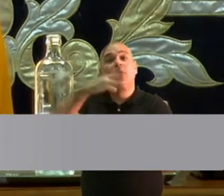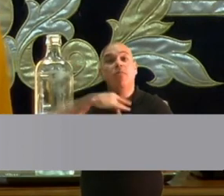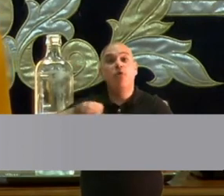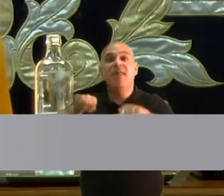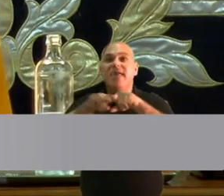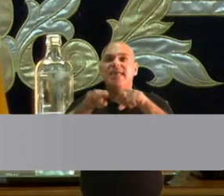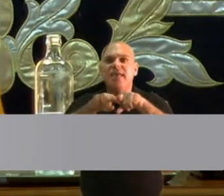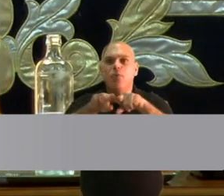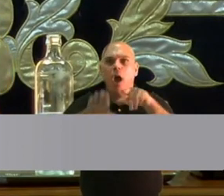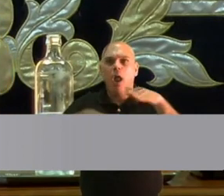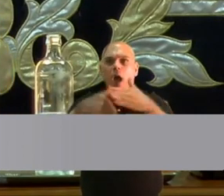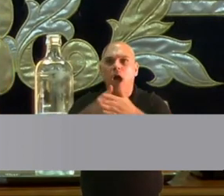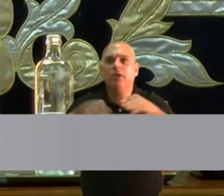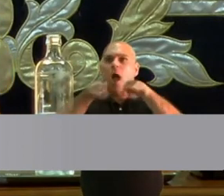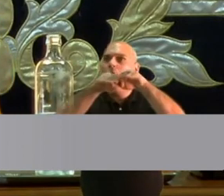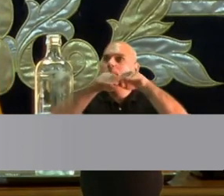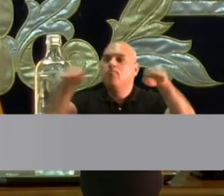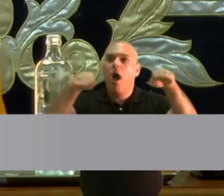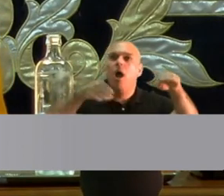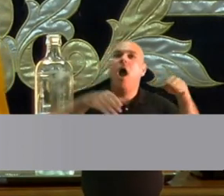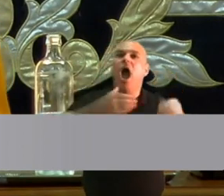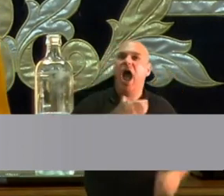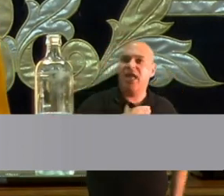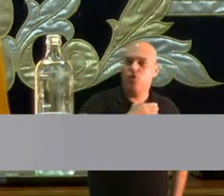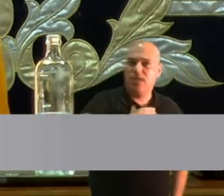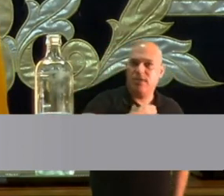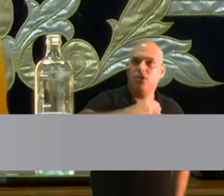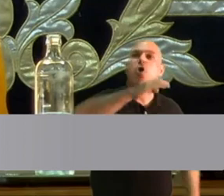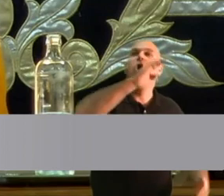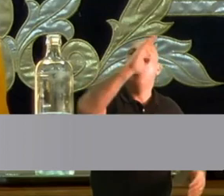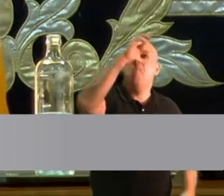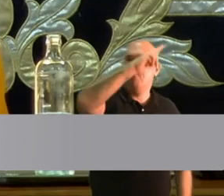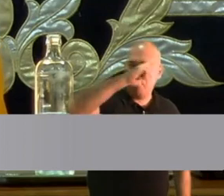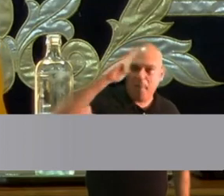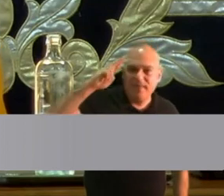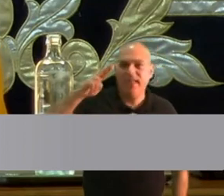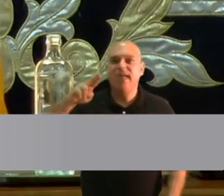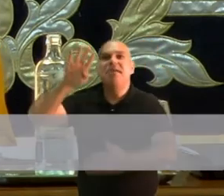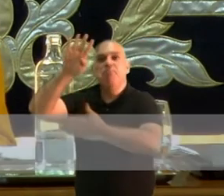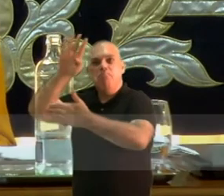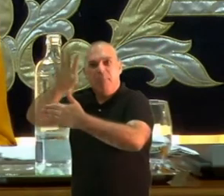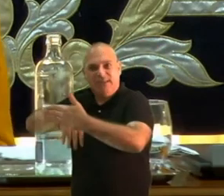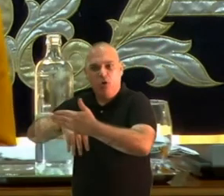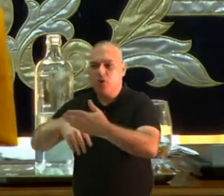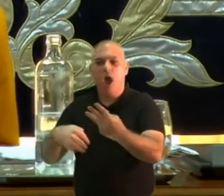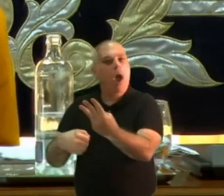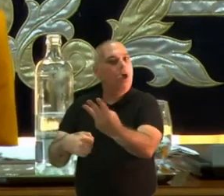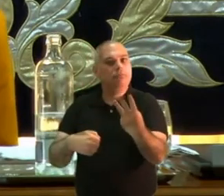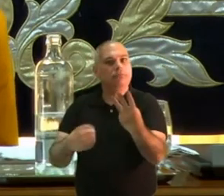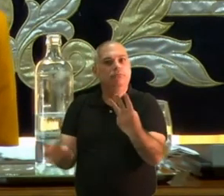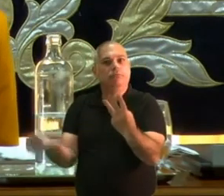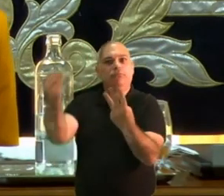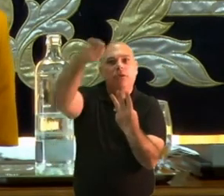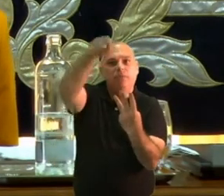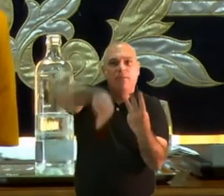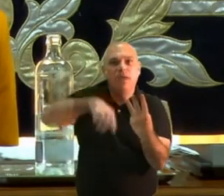y con el Ayuntamiento de Barcelona, pues ambas entidades locales han firmado recientemente acuerdos como en el